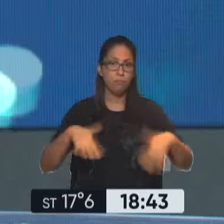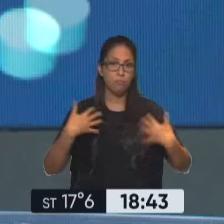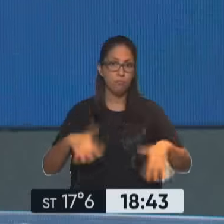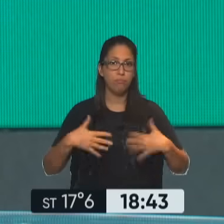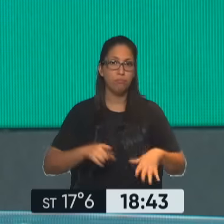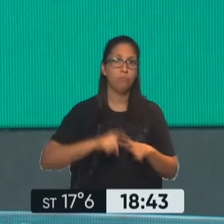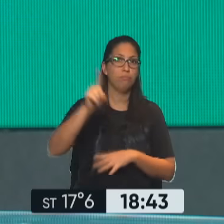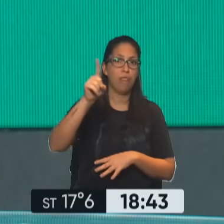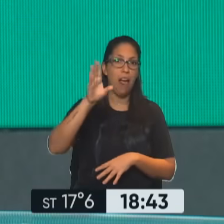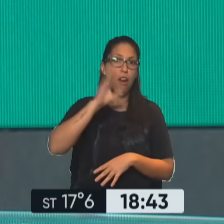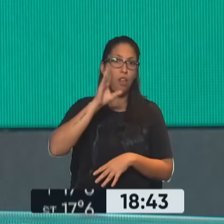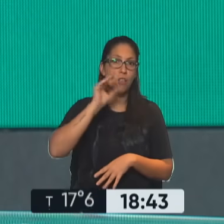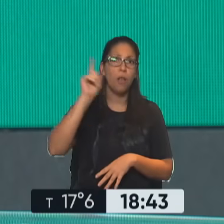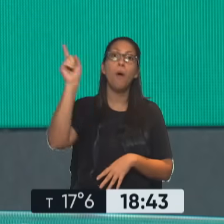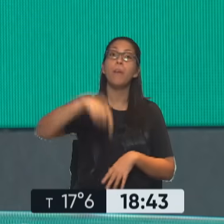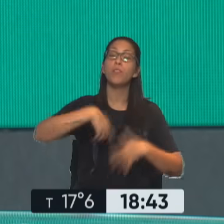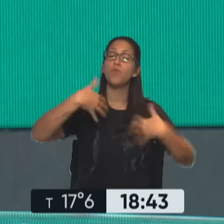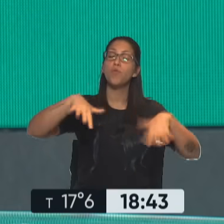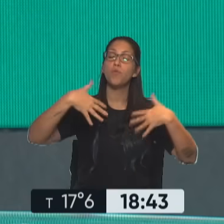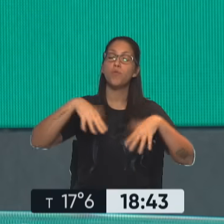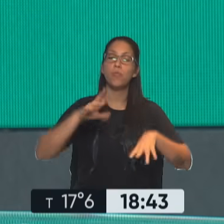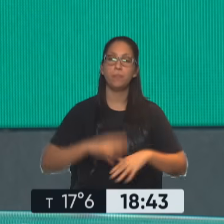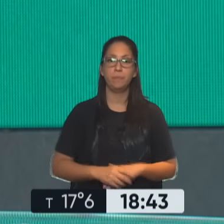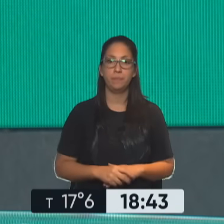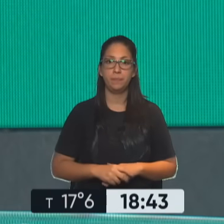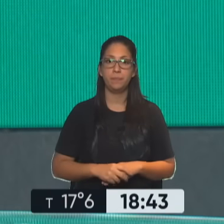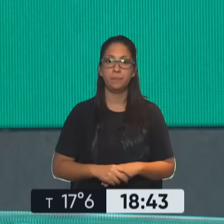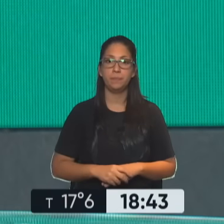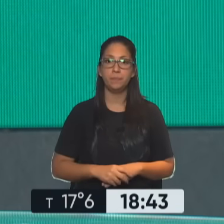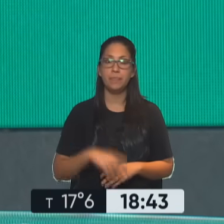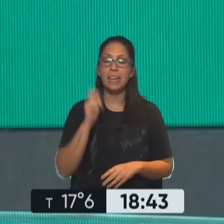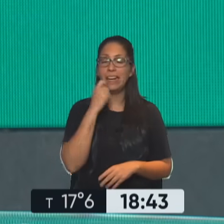navegar tantos mares, venís al cohete. El gran Brasco. Lindo, Miguelito Brasco.